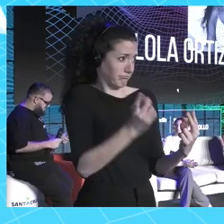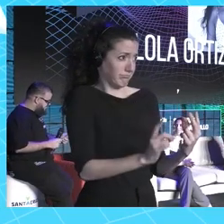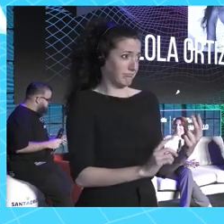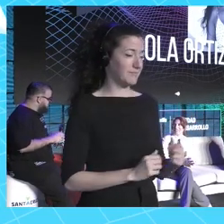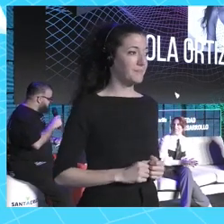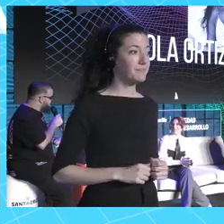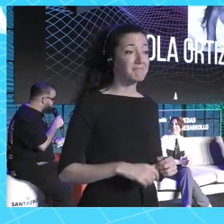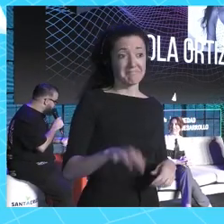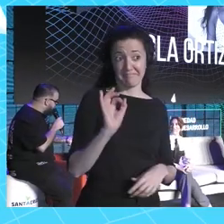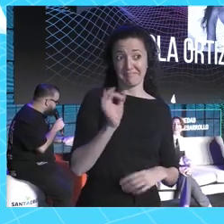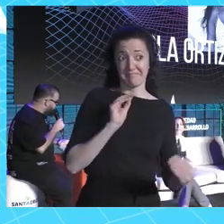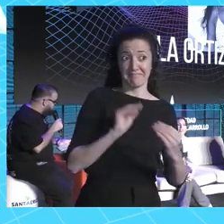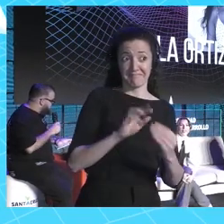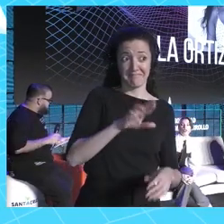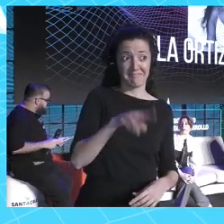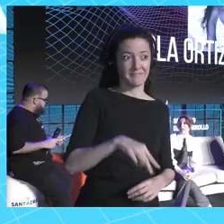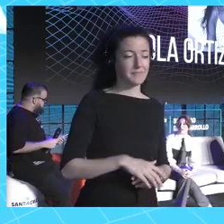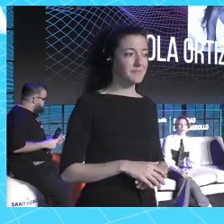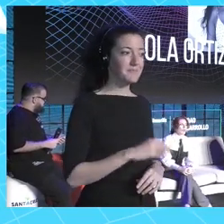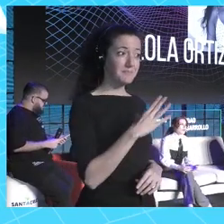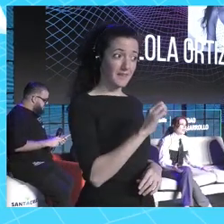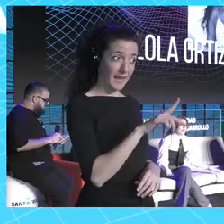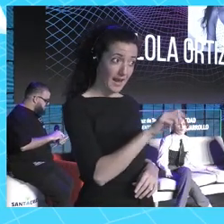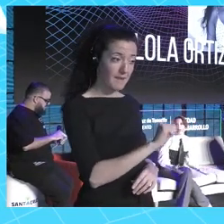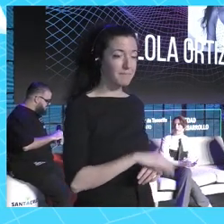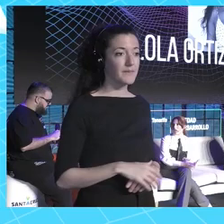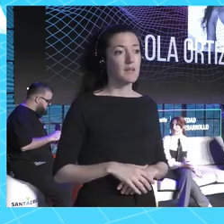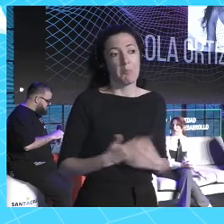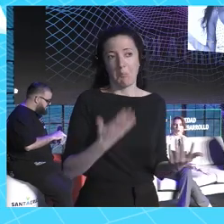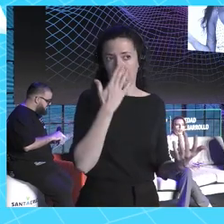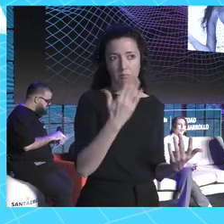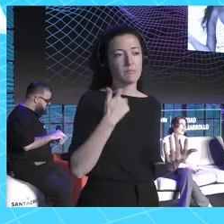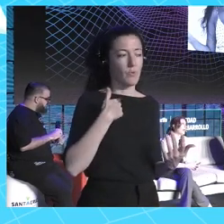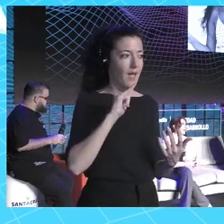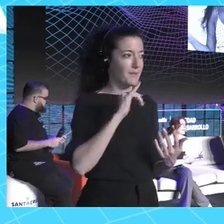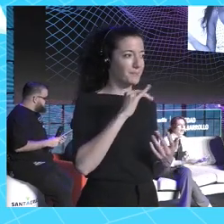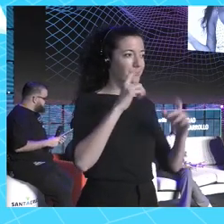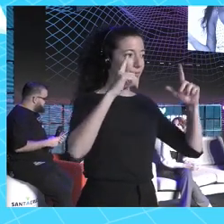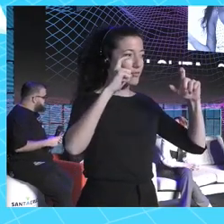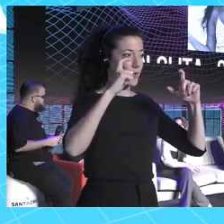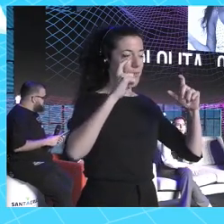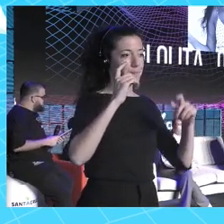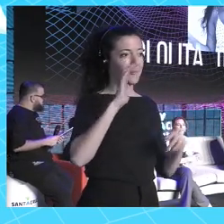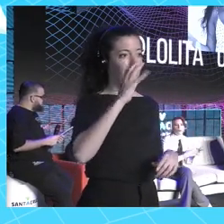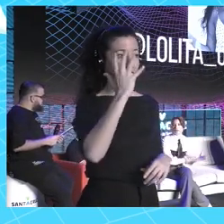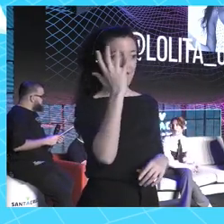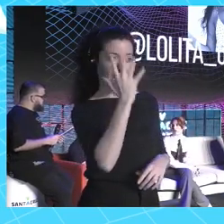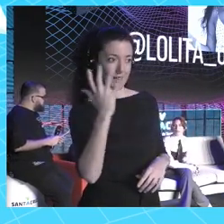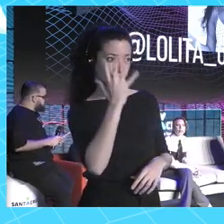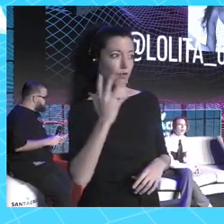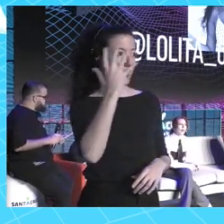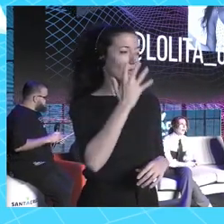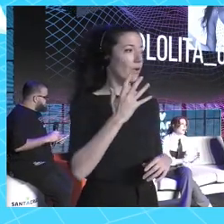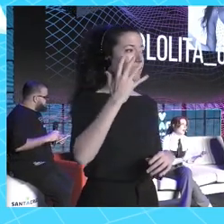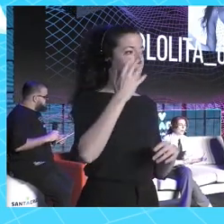totalmente en tu caso Carla no en mi caso Bueno yo soy sincera usado filtros editado además he hecho muchas